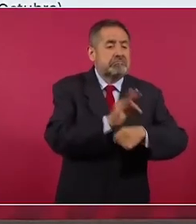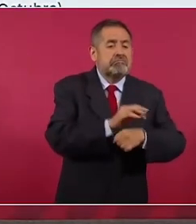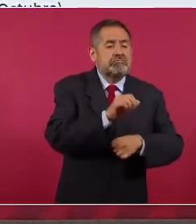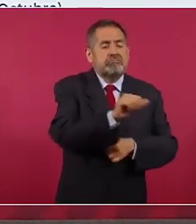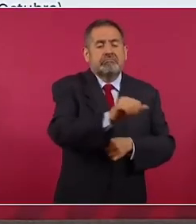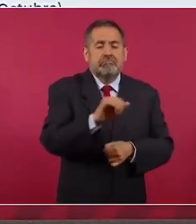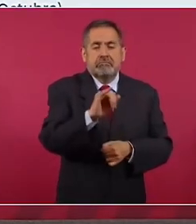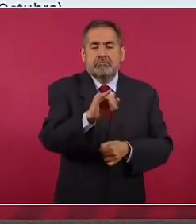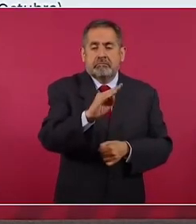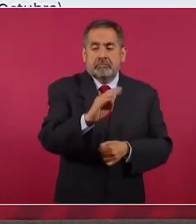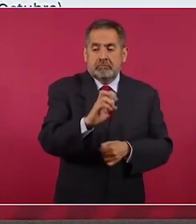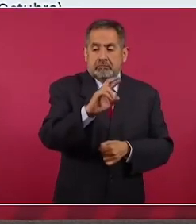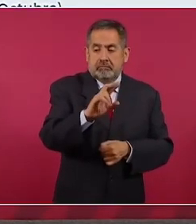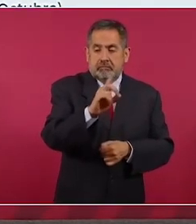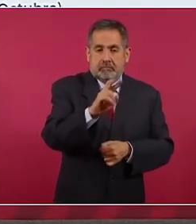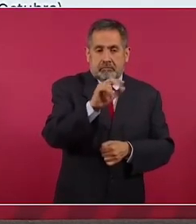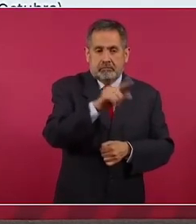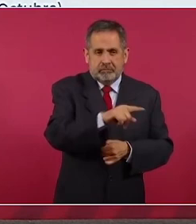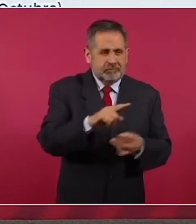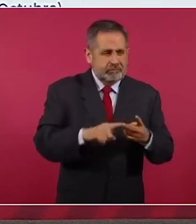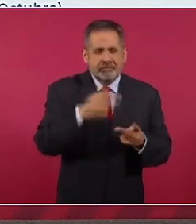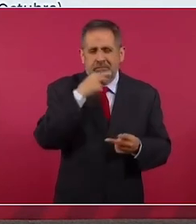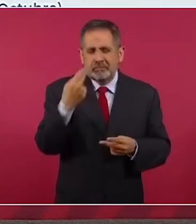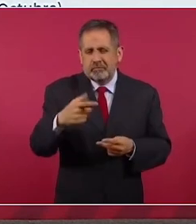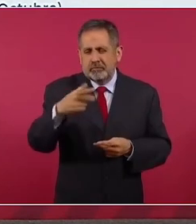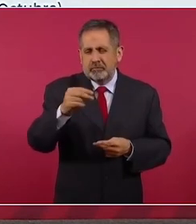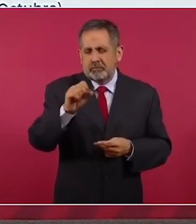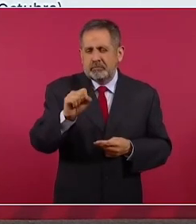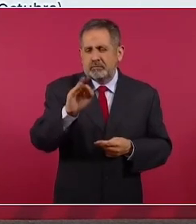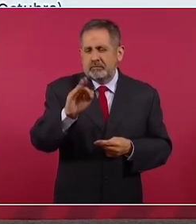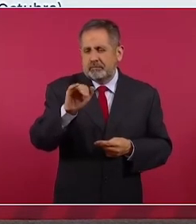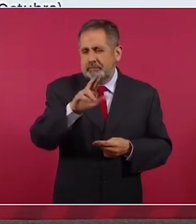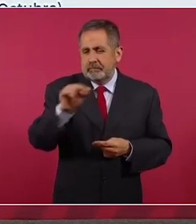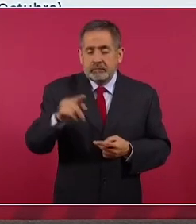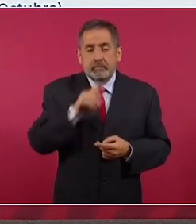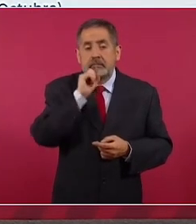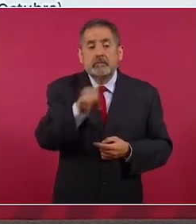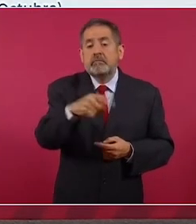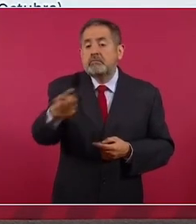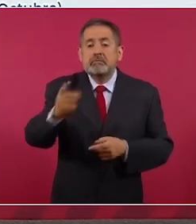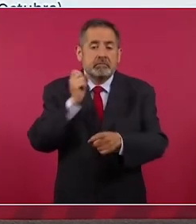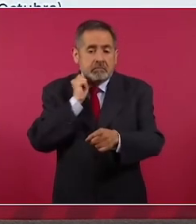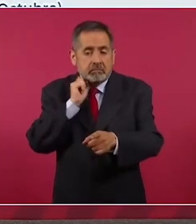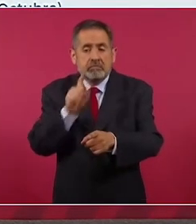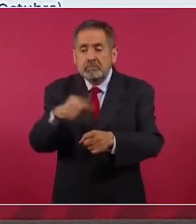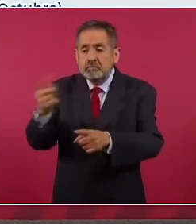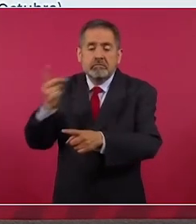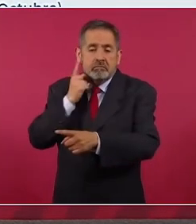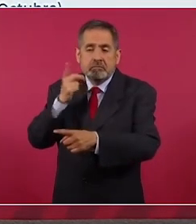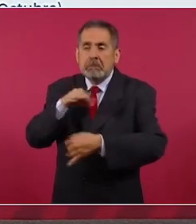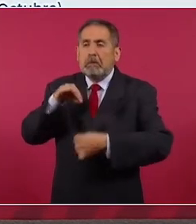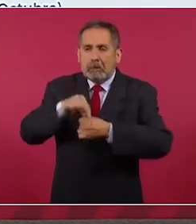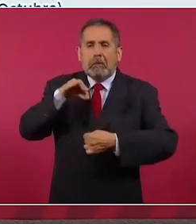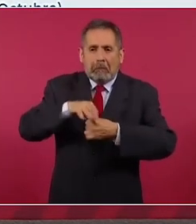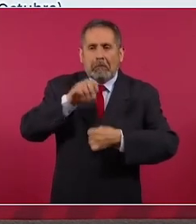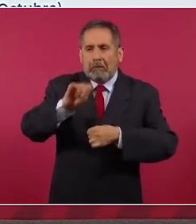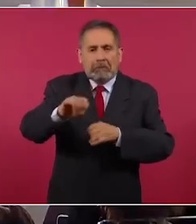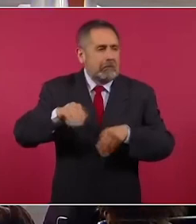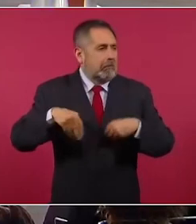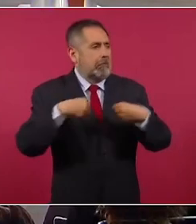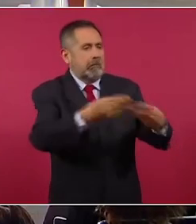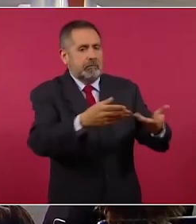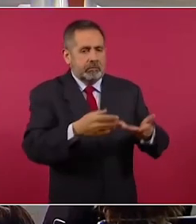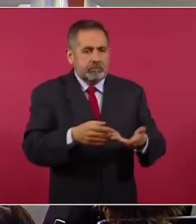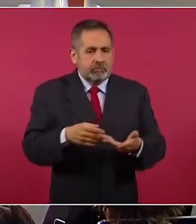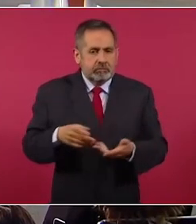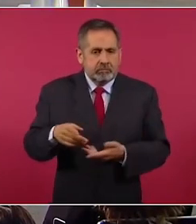Iberdrola, Gómez Fierro, y los senadores y los diputados que votaron en